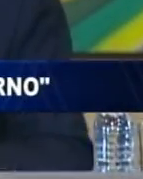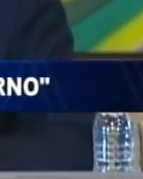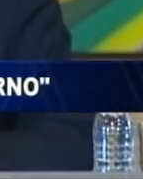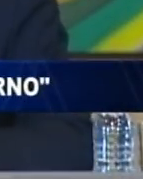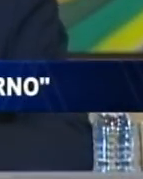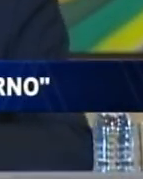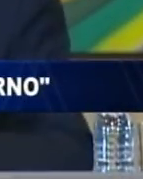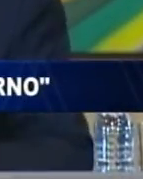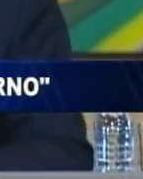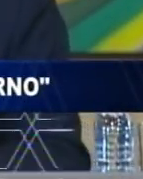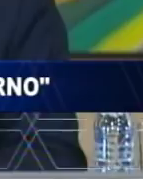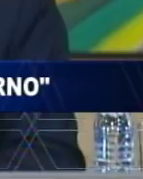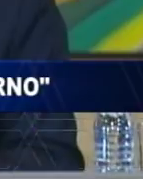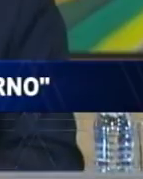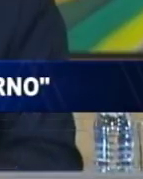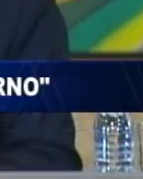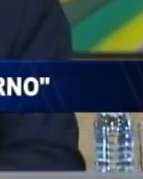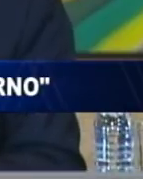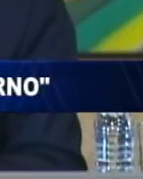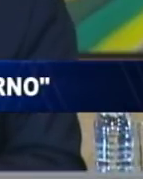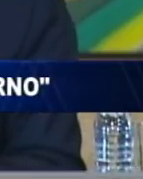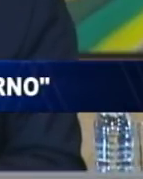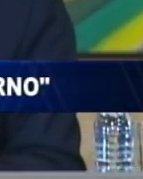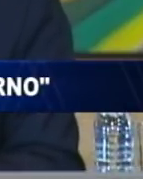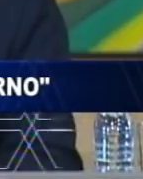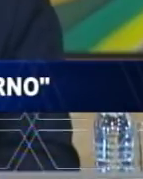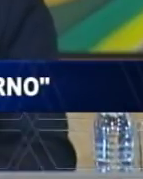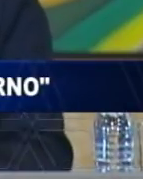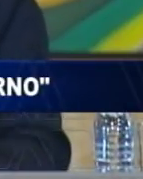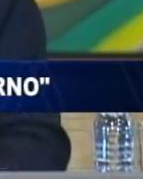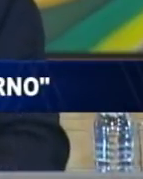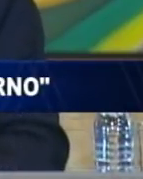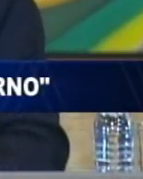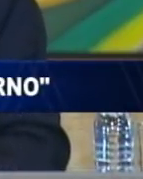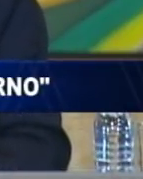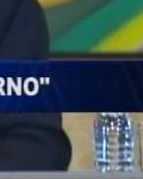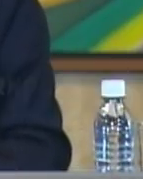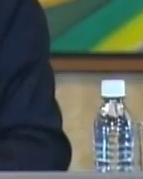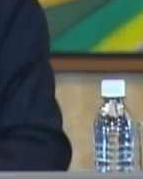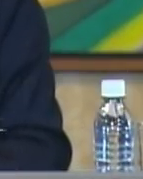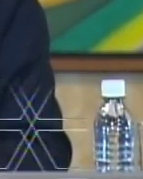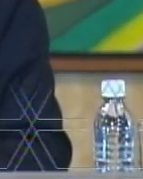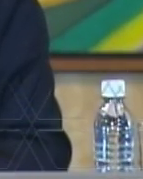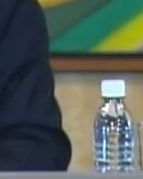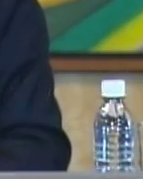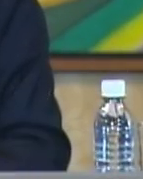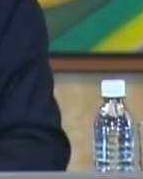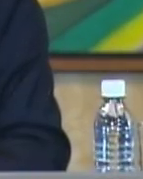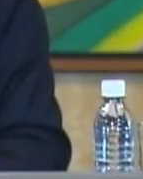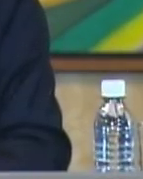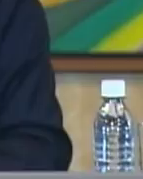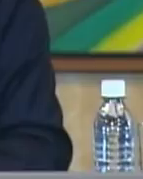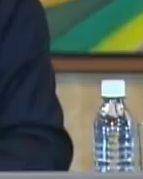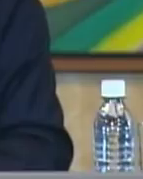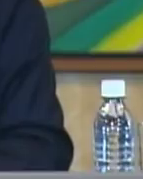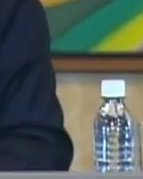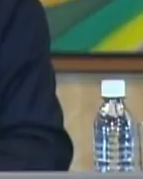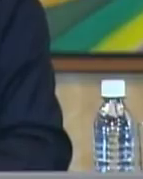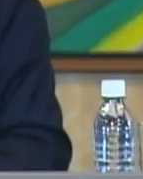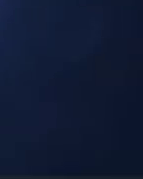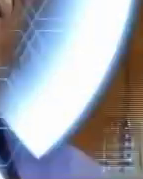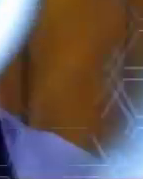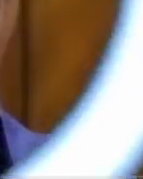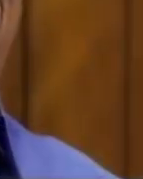Denunció ataque internacional. Canciller Jorge Arreaza indicó que medios latinoamericanos manipulan la realidad venezolana.